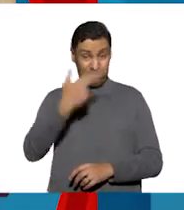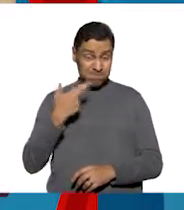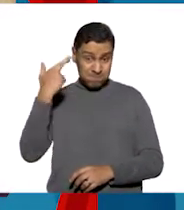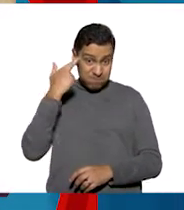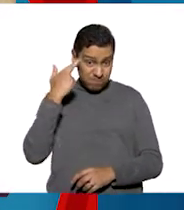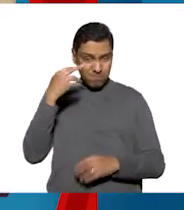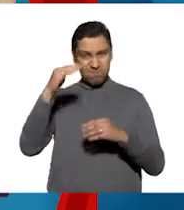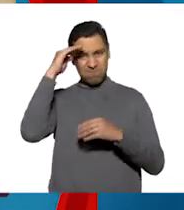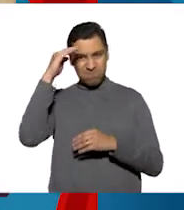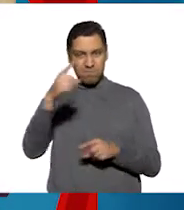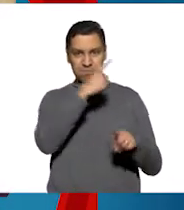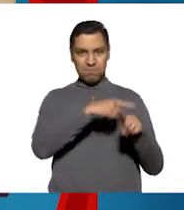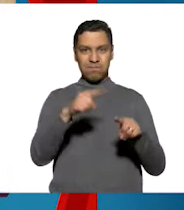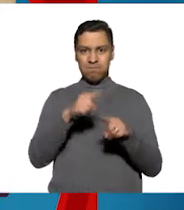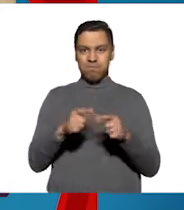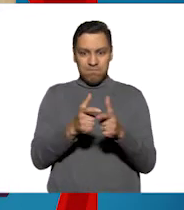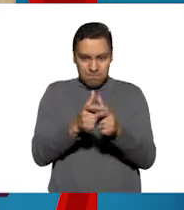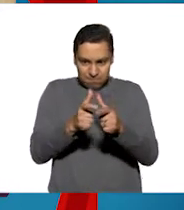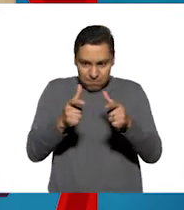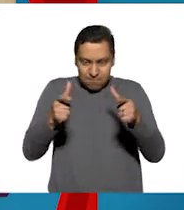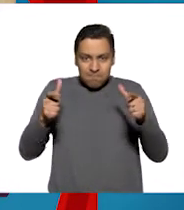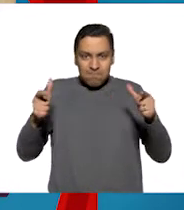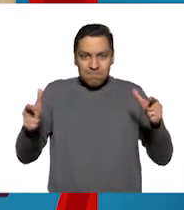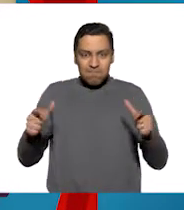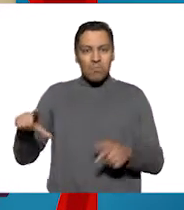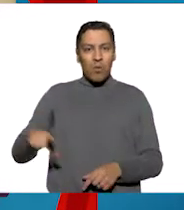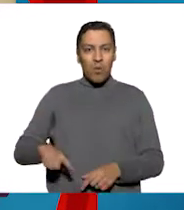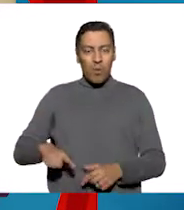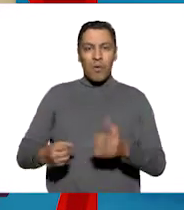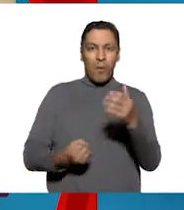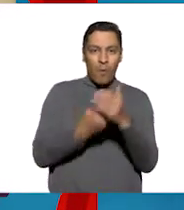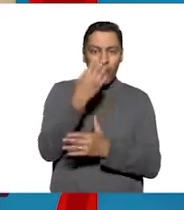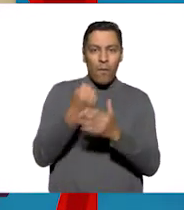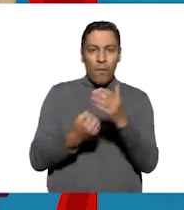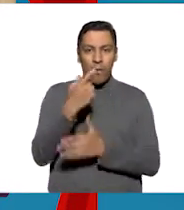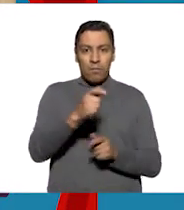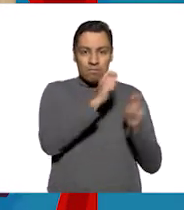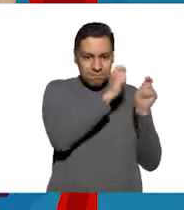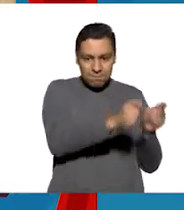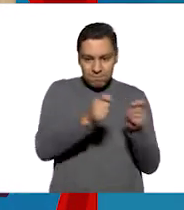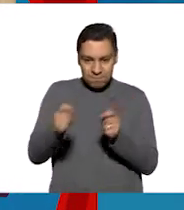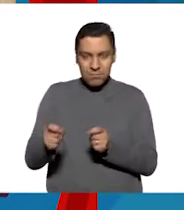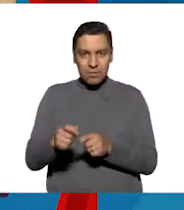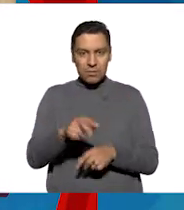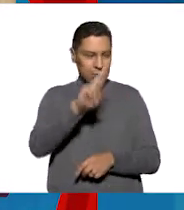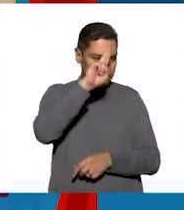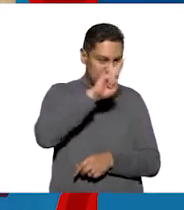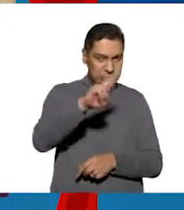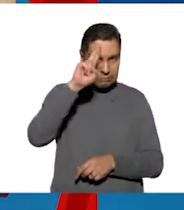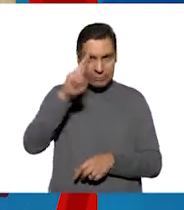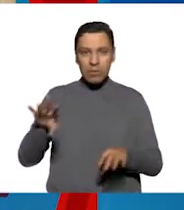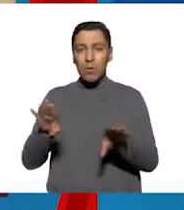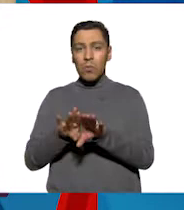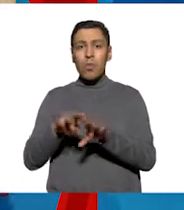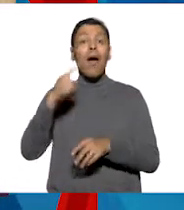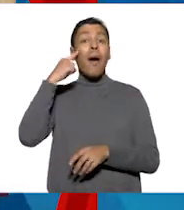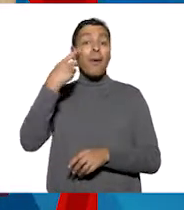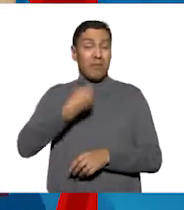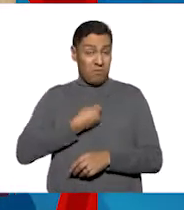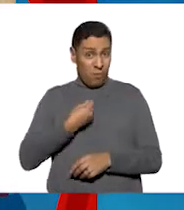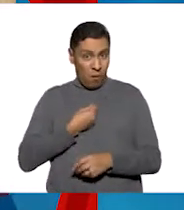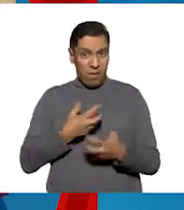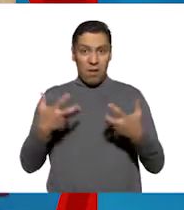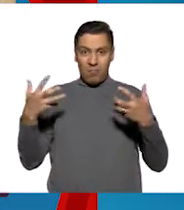conquistados comenzó a crecer. El trato que se le daba a cada uno dependía de la resistencia presentada. Si